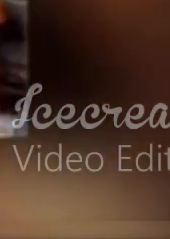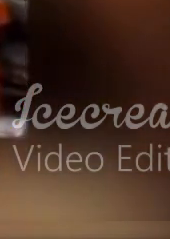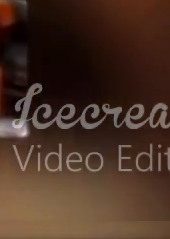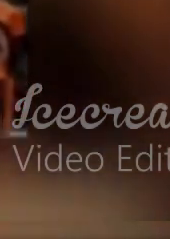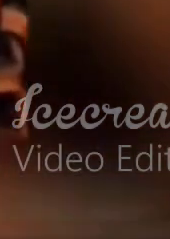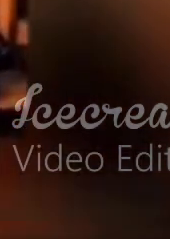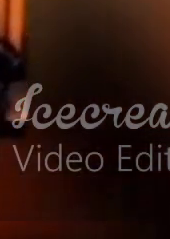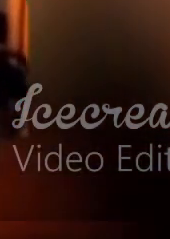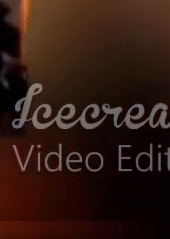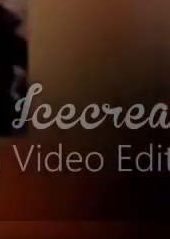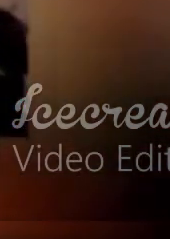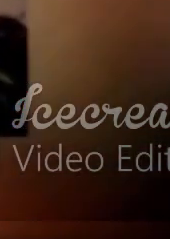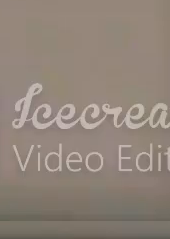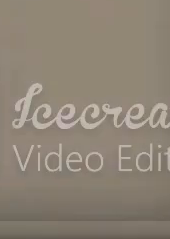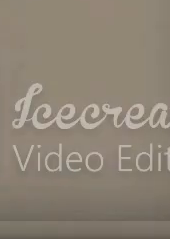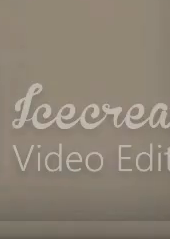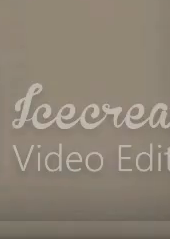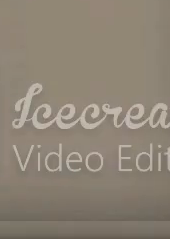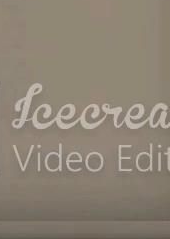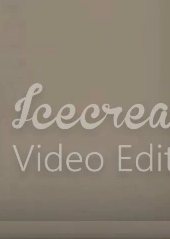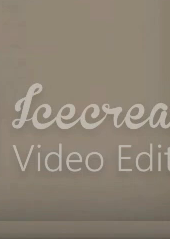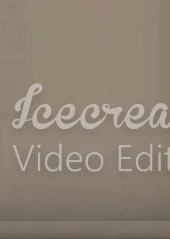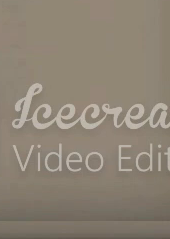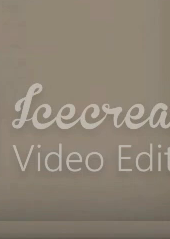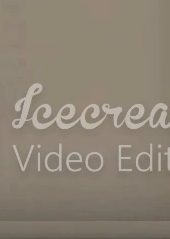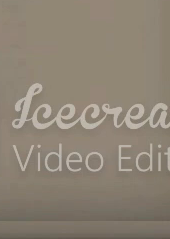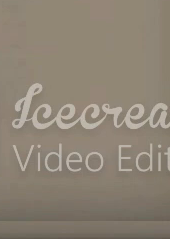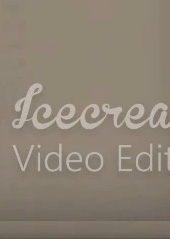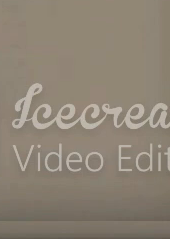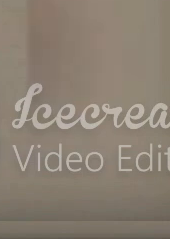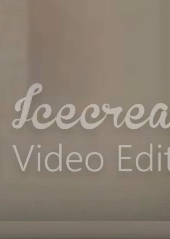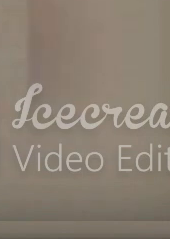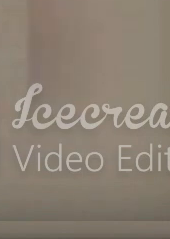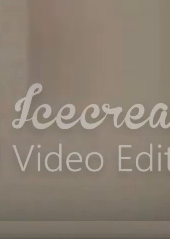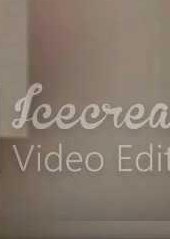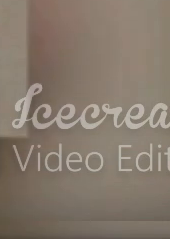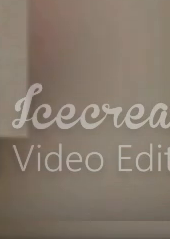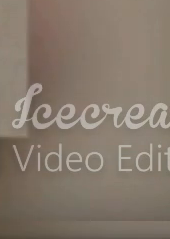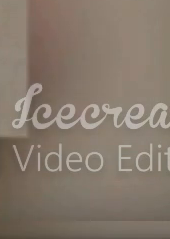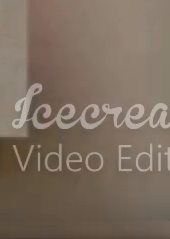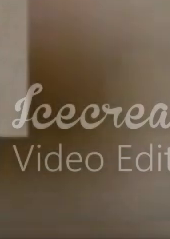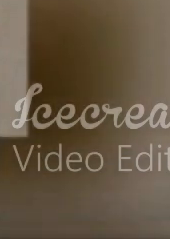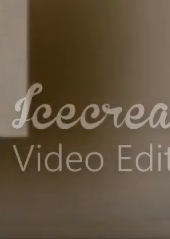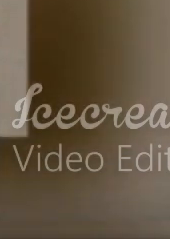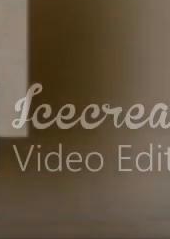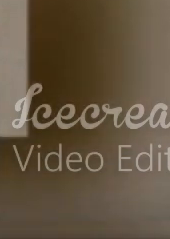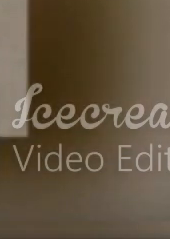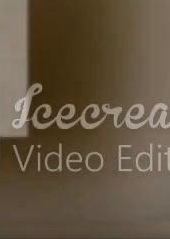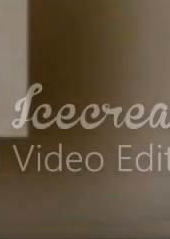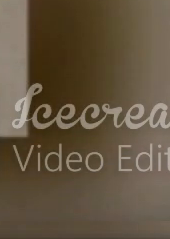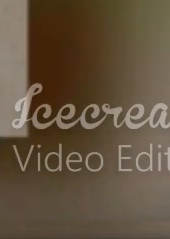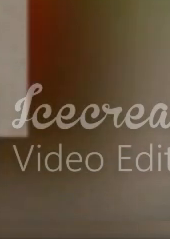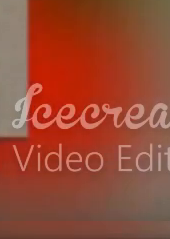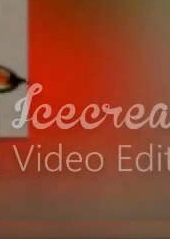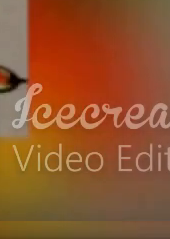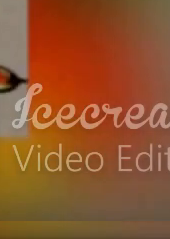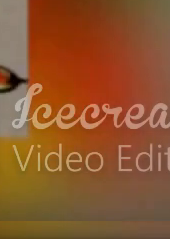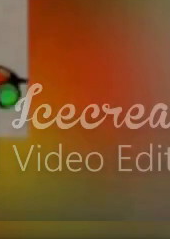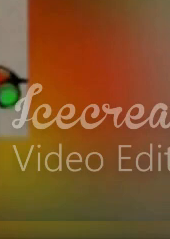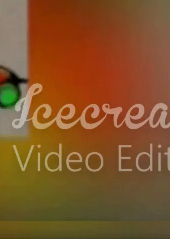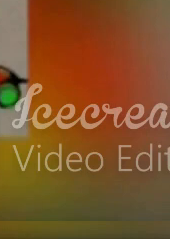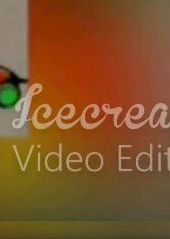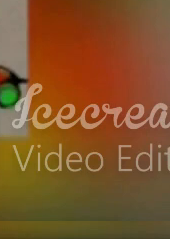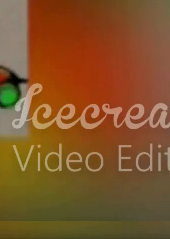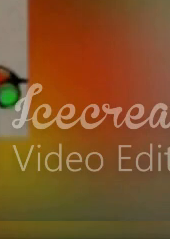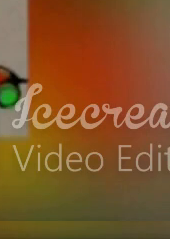abonar regularmente y quitar las hojas secas. Seguramente tú tienes varias razones para decidirte a hacer un huerto casero. Verás